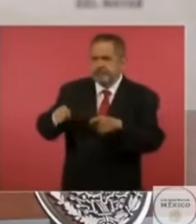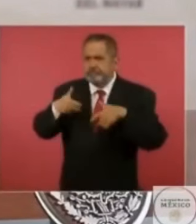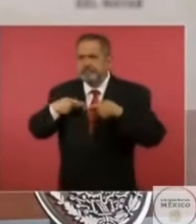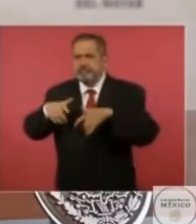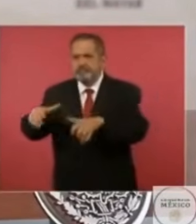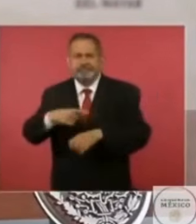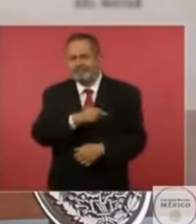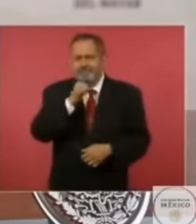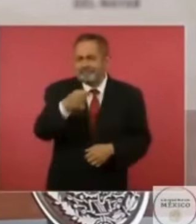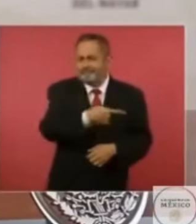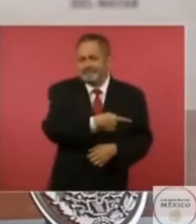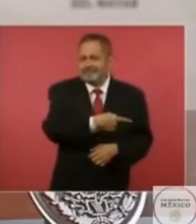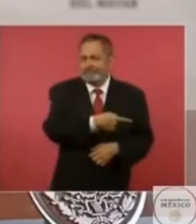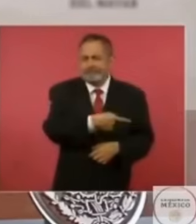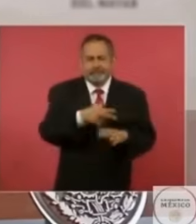No